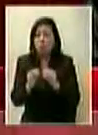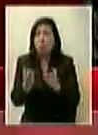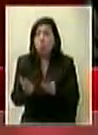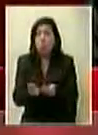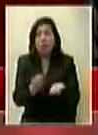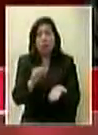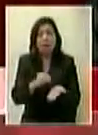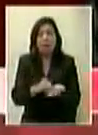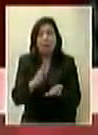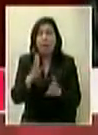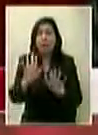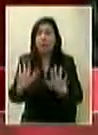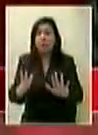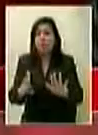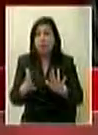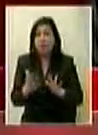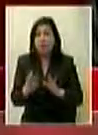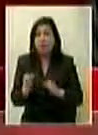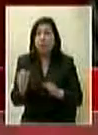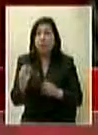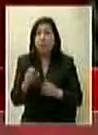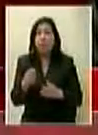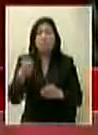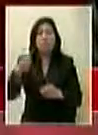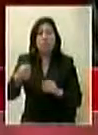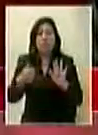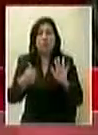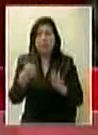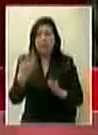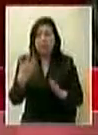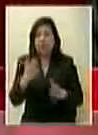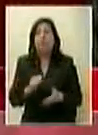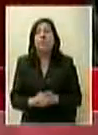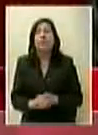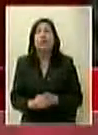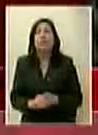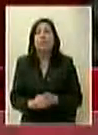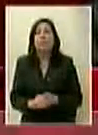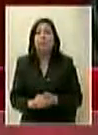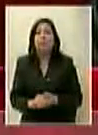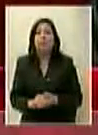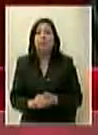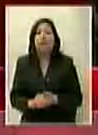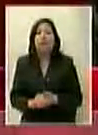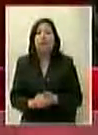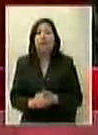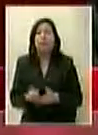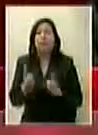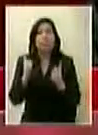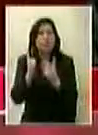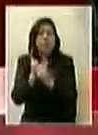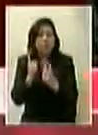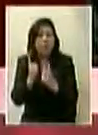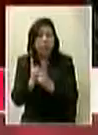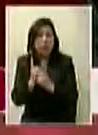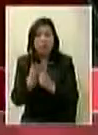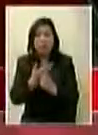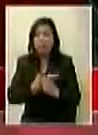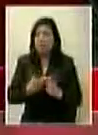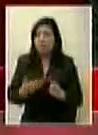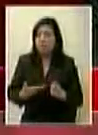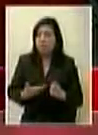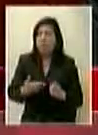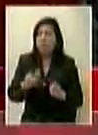CUNAMÁS, Beca 18, SAMU y Pensión 65. En el marco del encuentro presidencial y